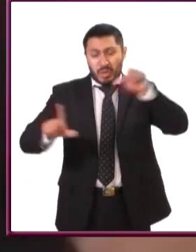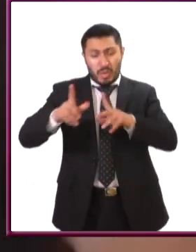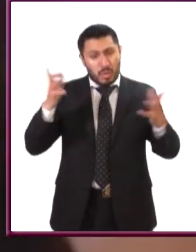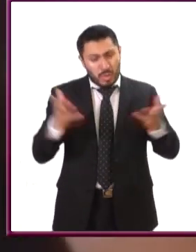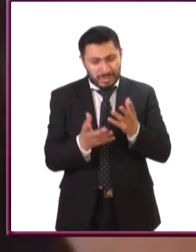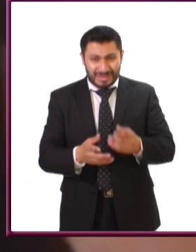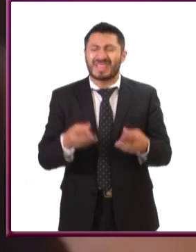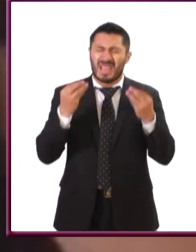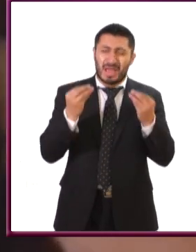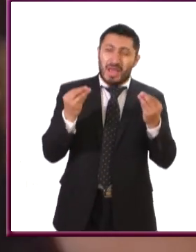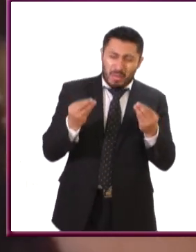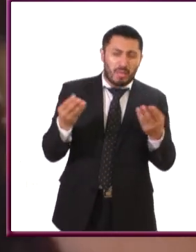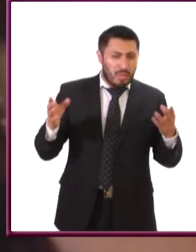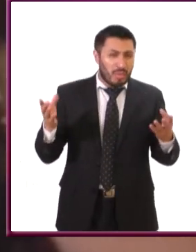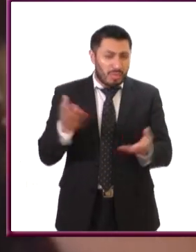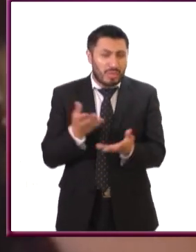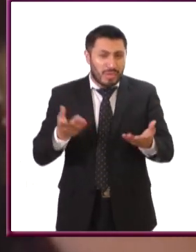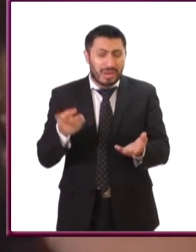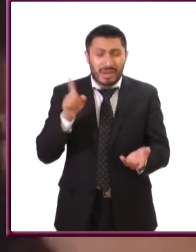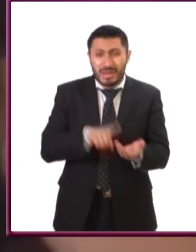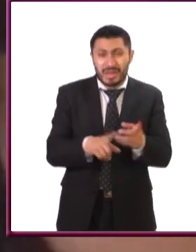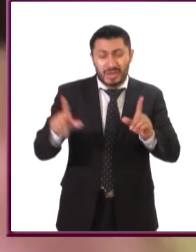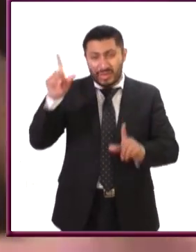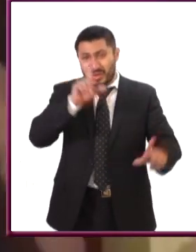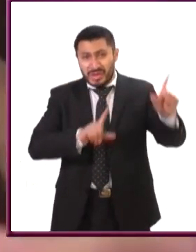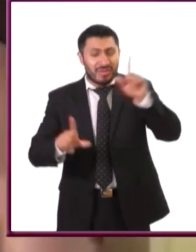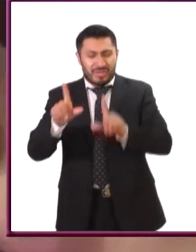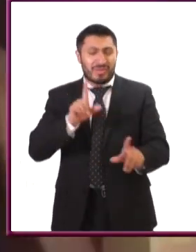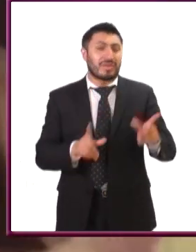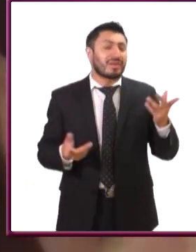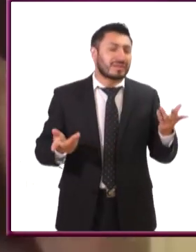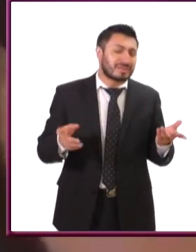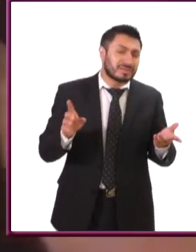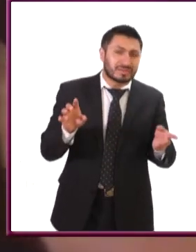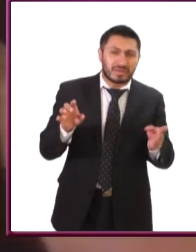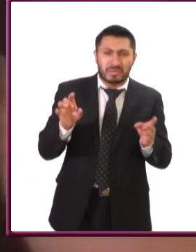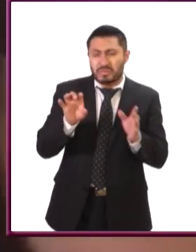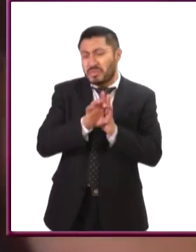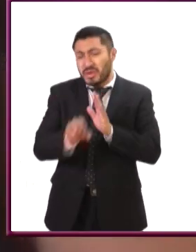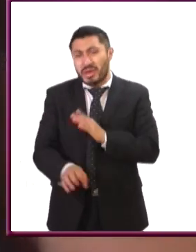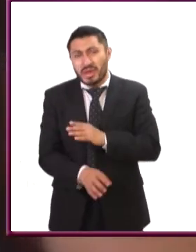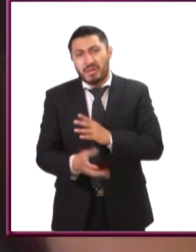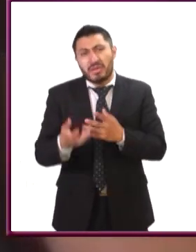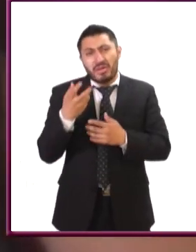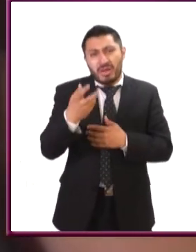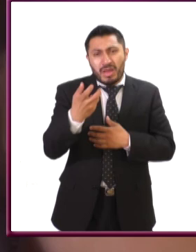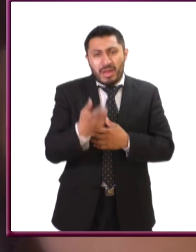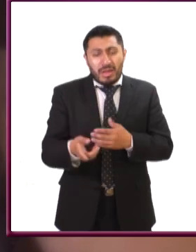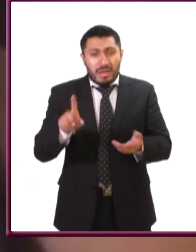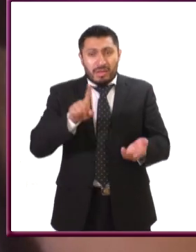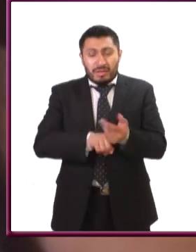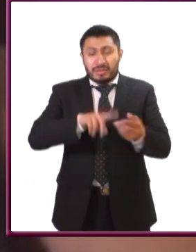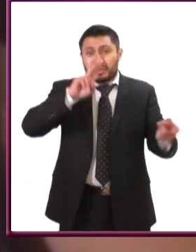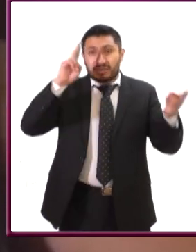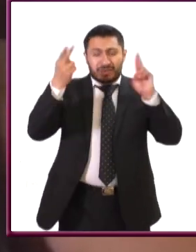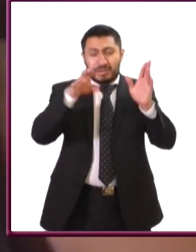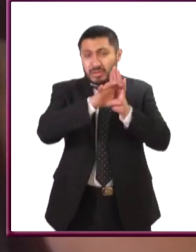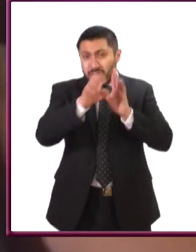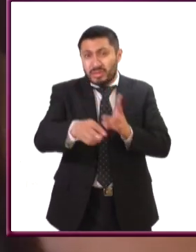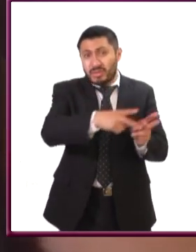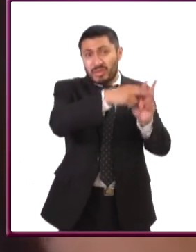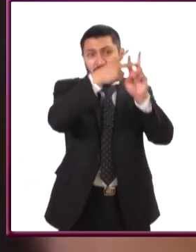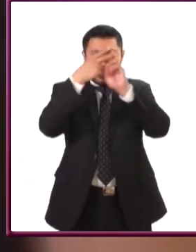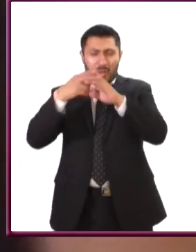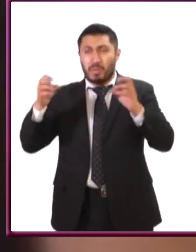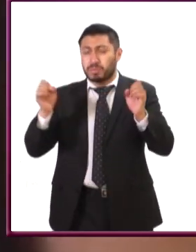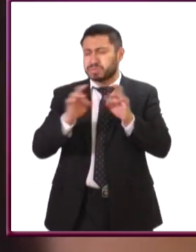Pues sí, hay muchos elementos se producen, como estaba diciendo, en estos fenómenos en el